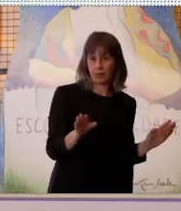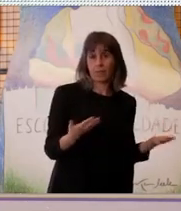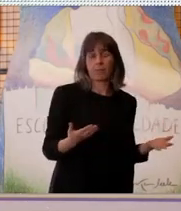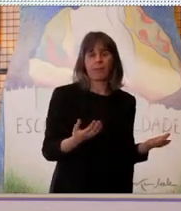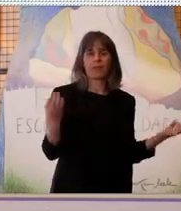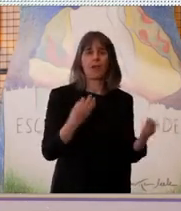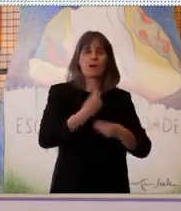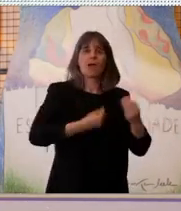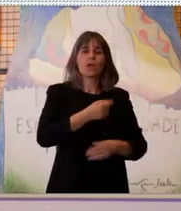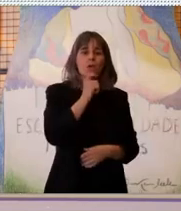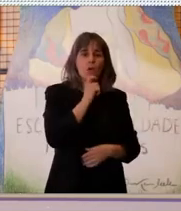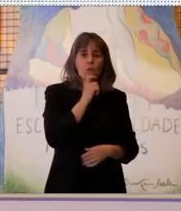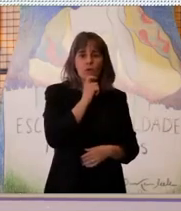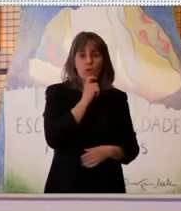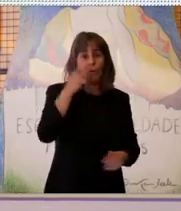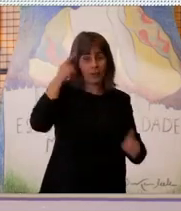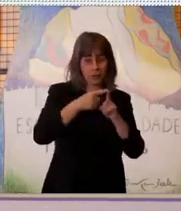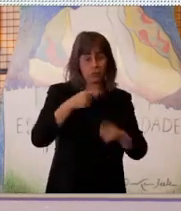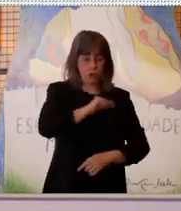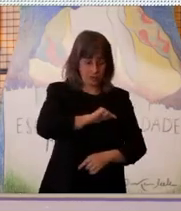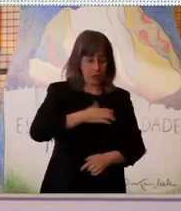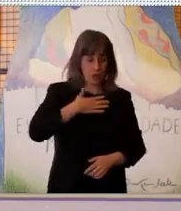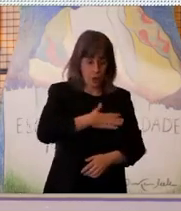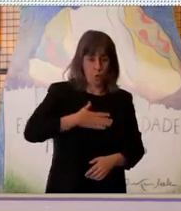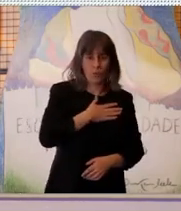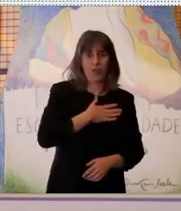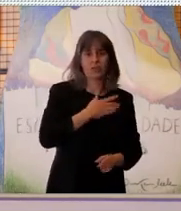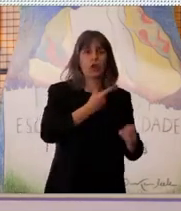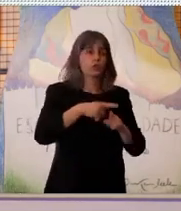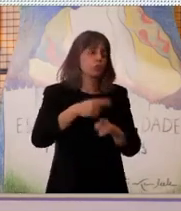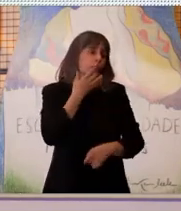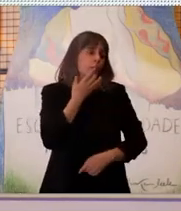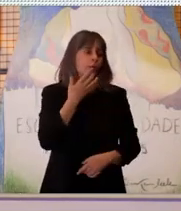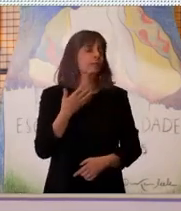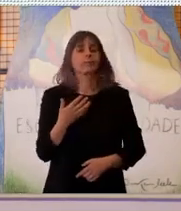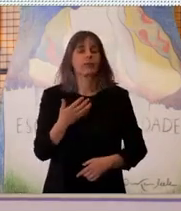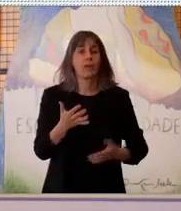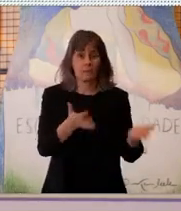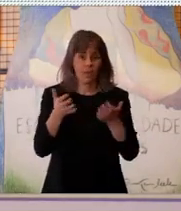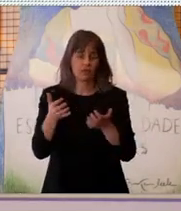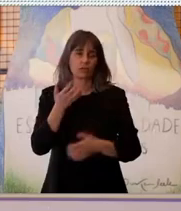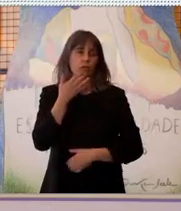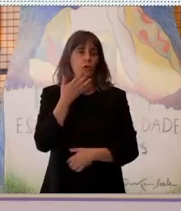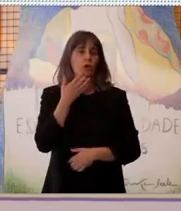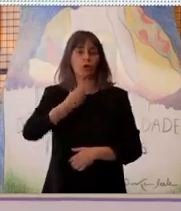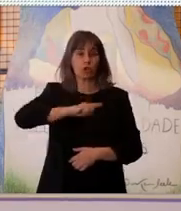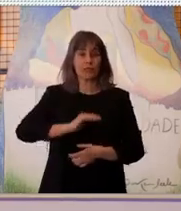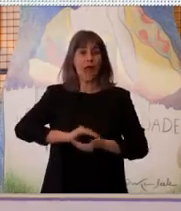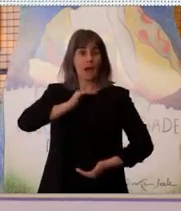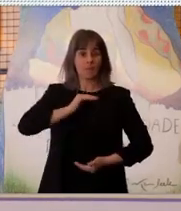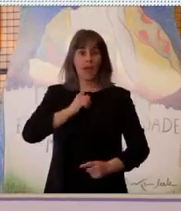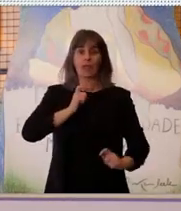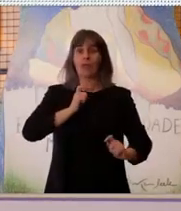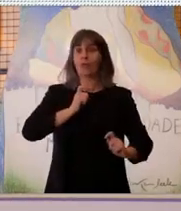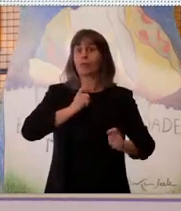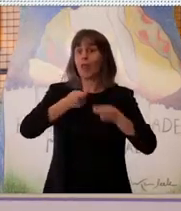bueno allí donde nos sintamos cómodas y cosas que evidentemente también son virtudes Yo creo que por ejemplo no sé la capacidad de negociación la